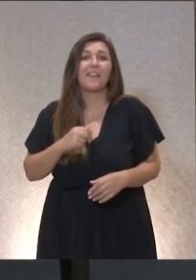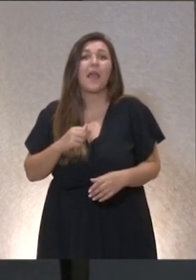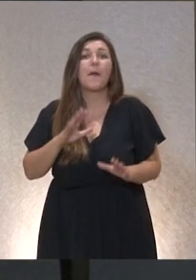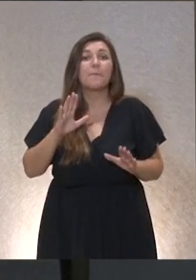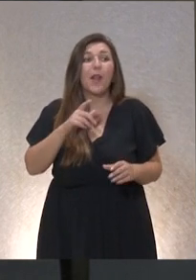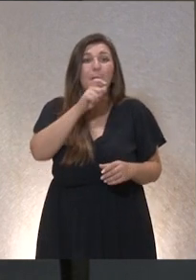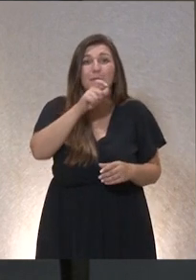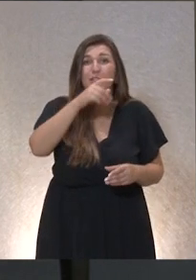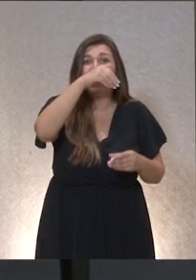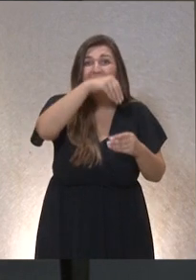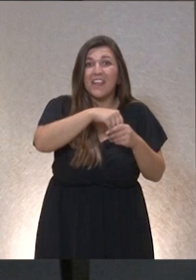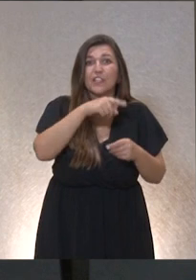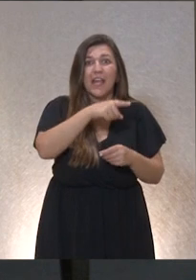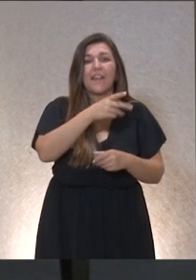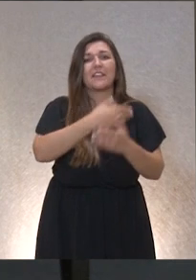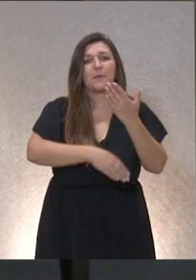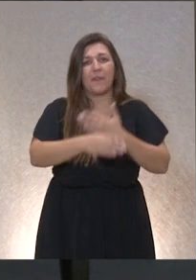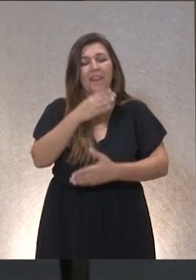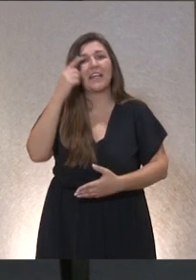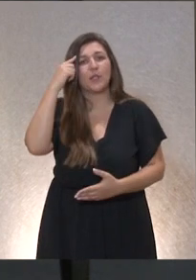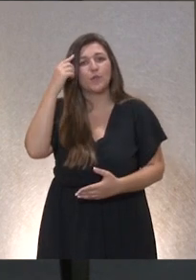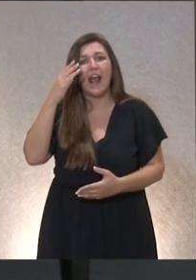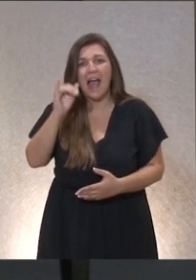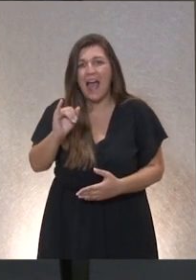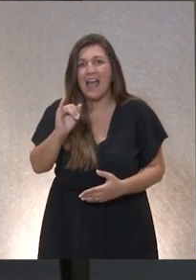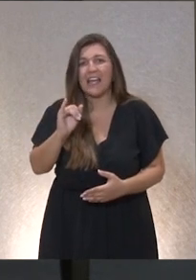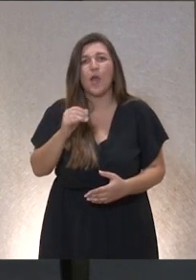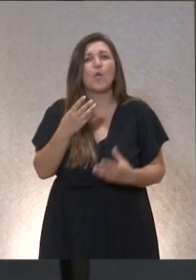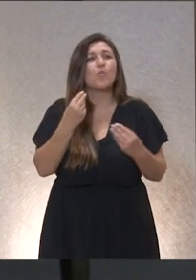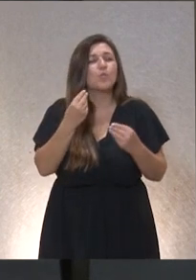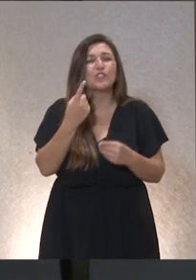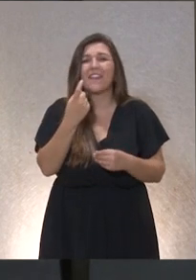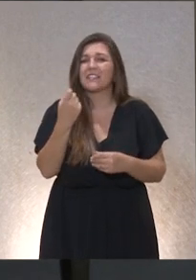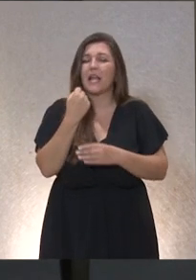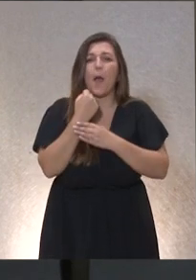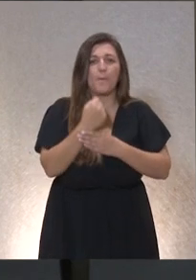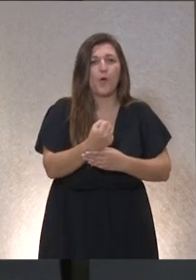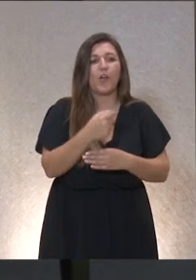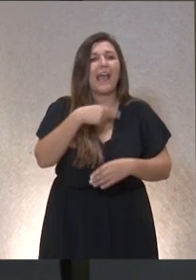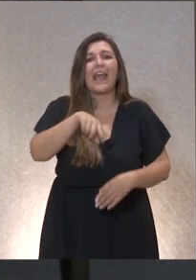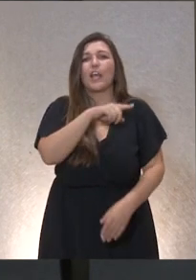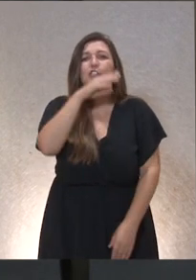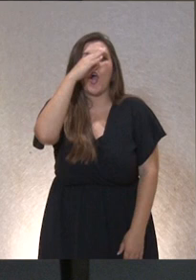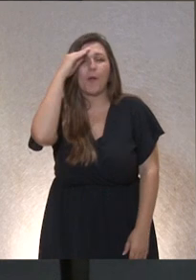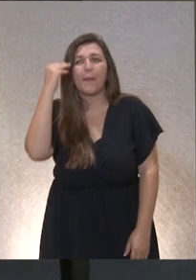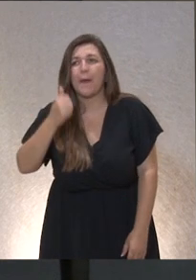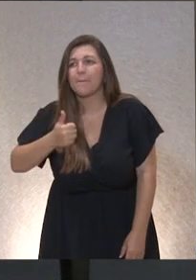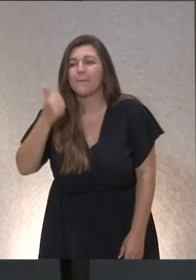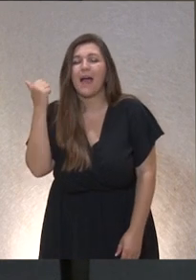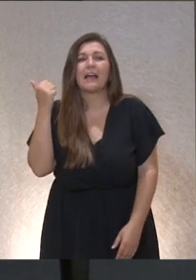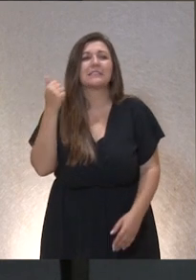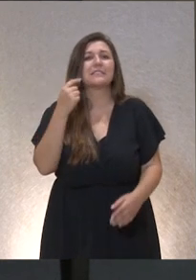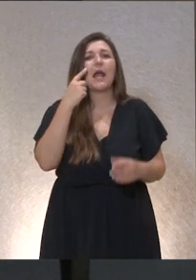residentes son personas con discapacidad intelectual grandes necesidades de apoyo los más olvidados los más invisibles los